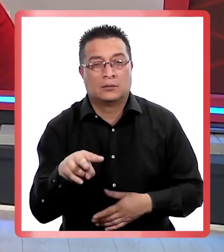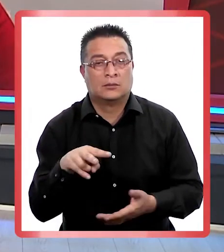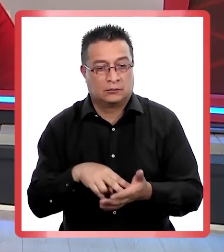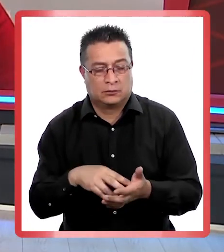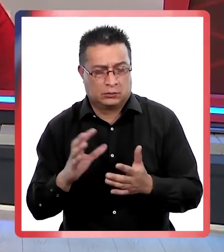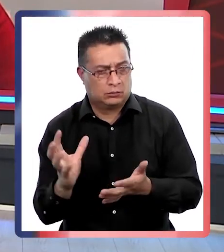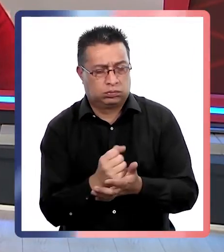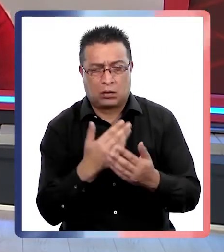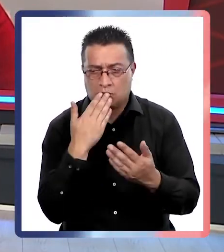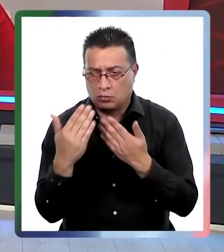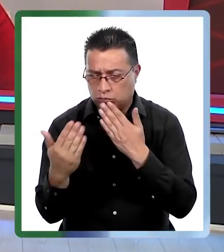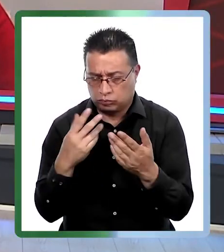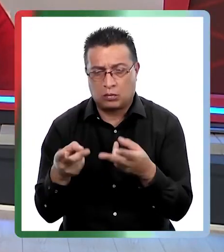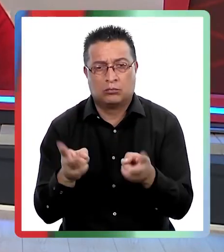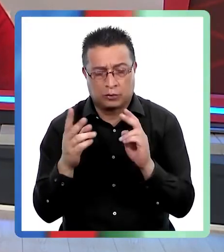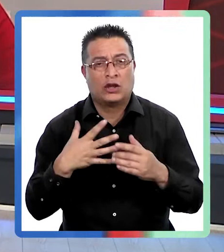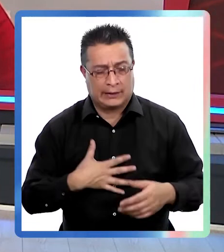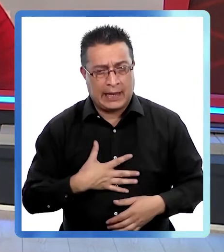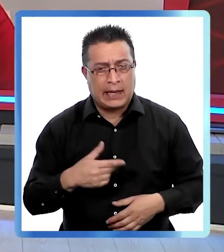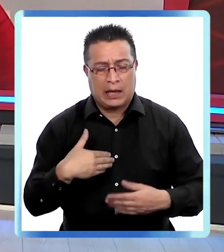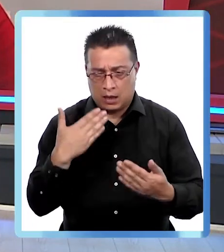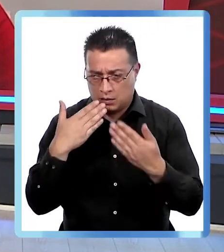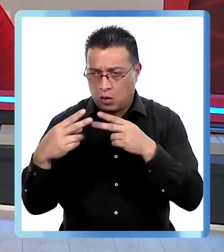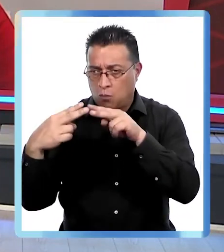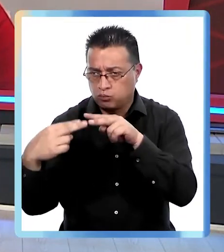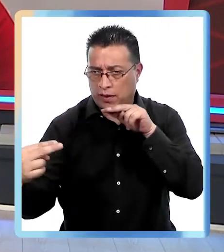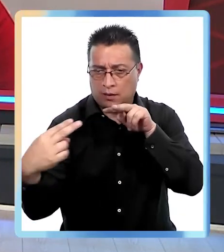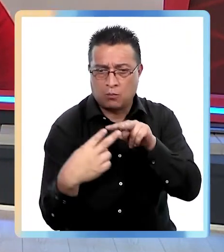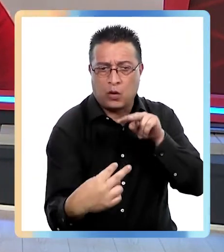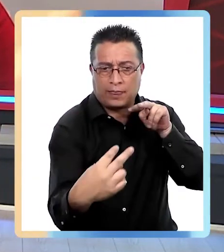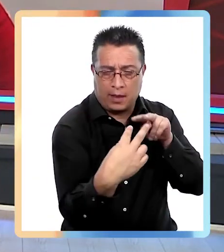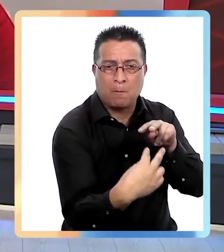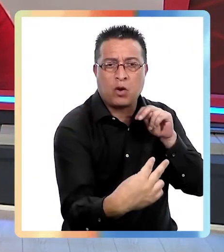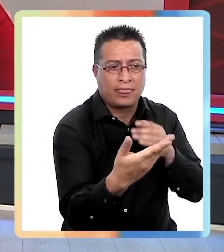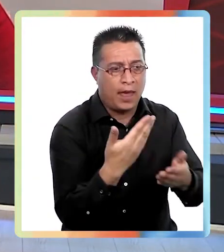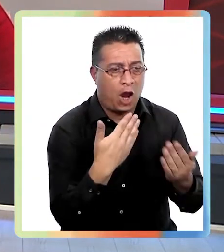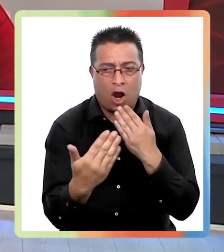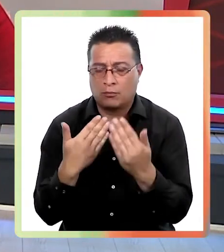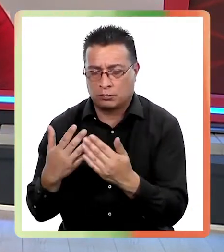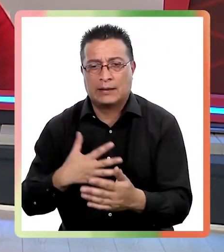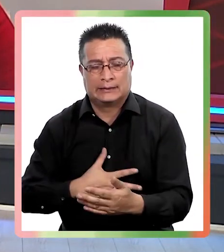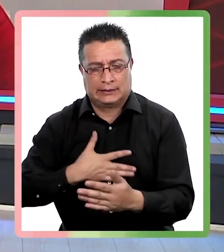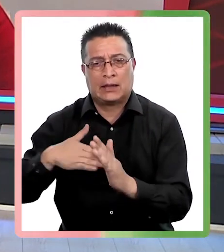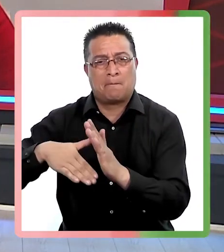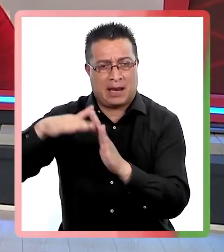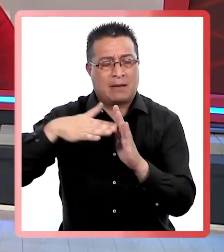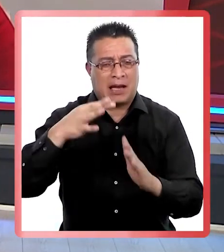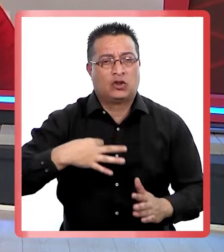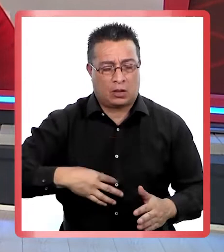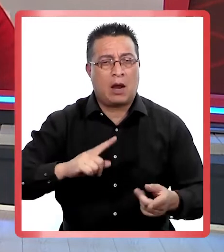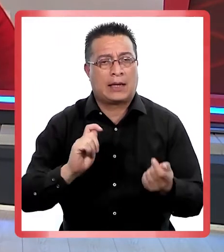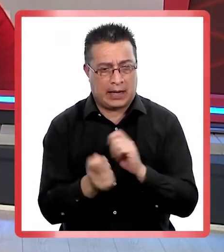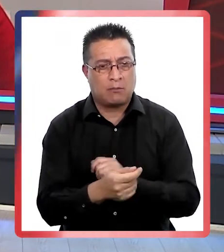tener todos los puentes de diálogo. Somos un gobierno que tenemos sumamente claro que hay un sentir mayoritario ciudadano por los